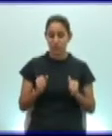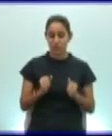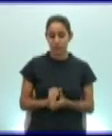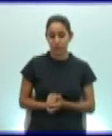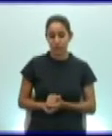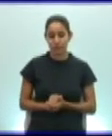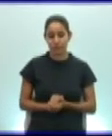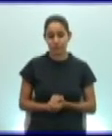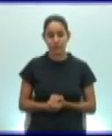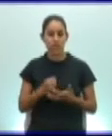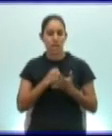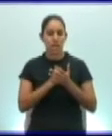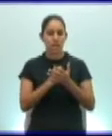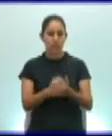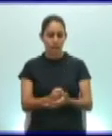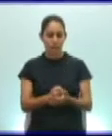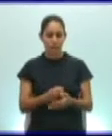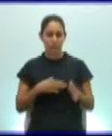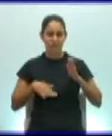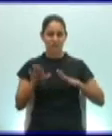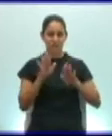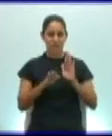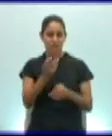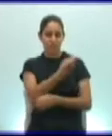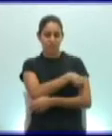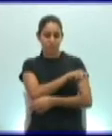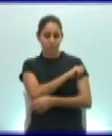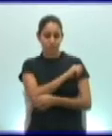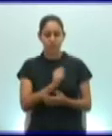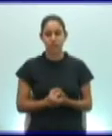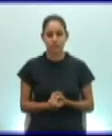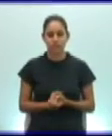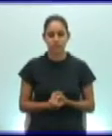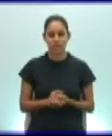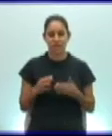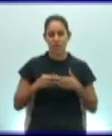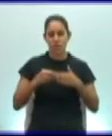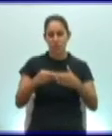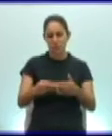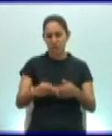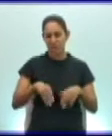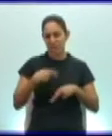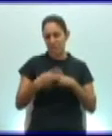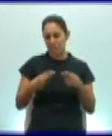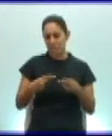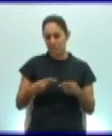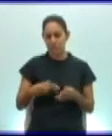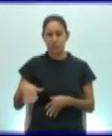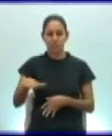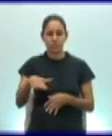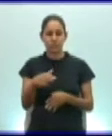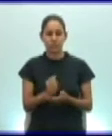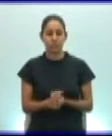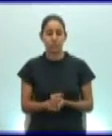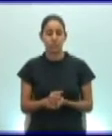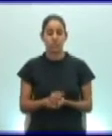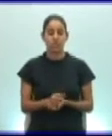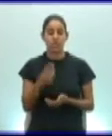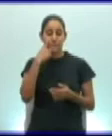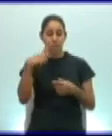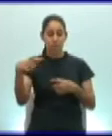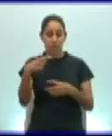está combinada con esta idea que habíamos hablado. Y el papel de los líderes y en particular de Fidel Castro en la conducción de la